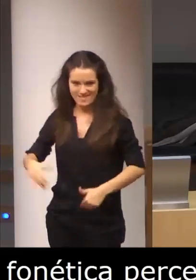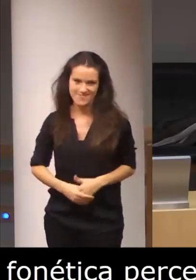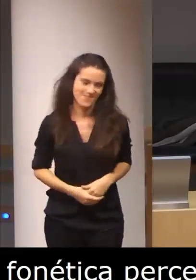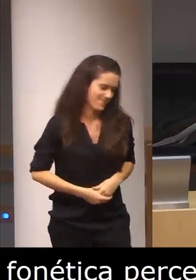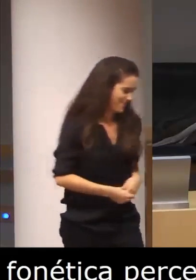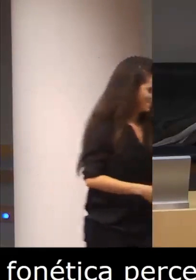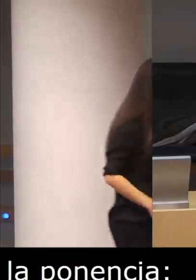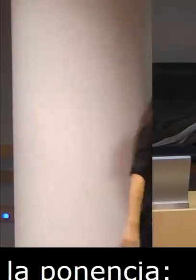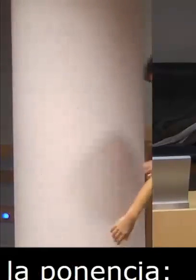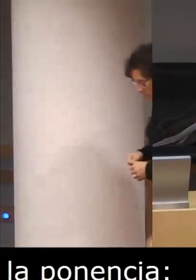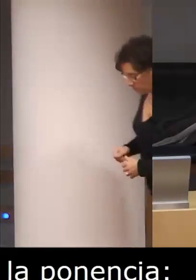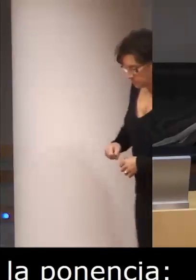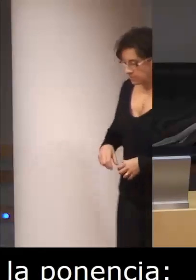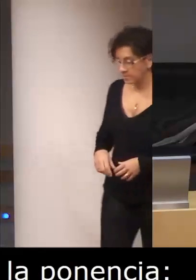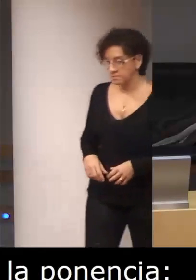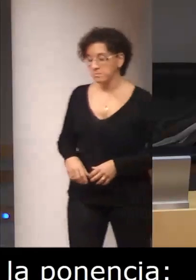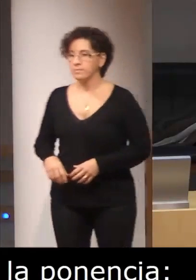Muchas gracias por la presentación.